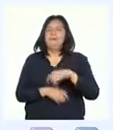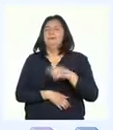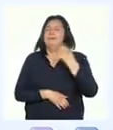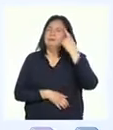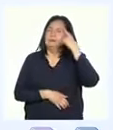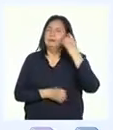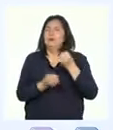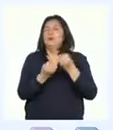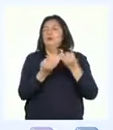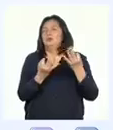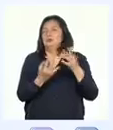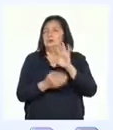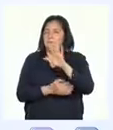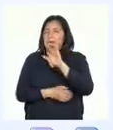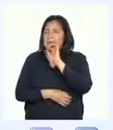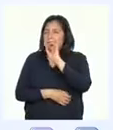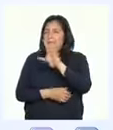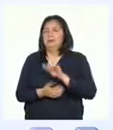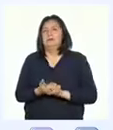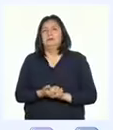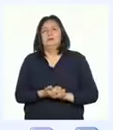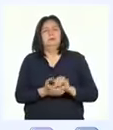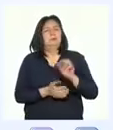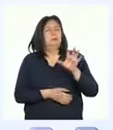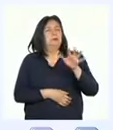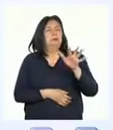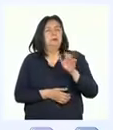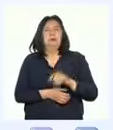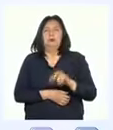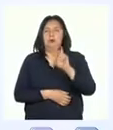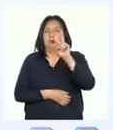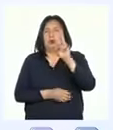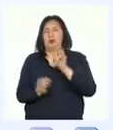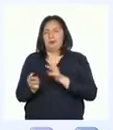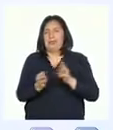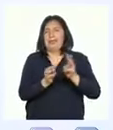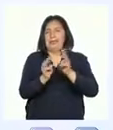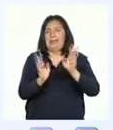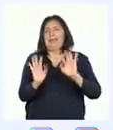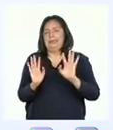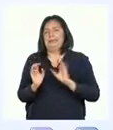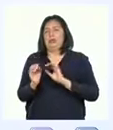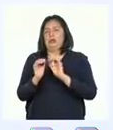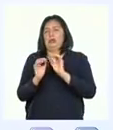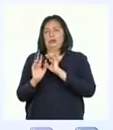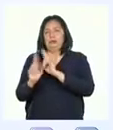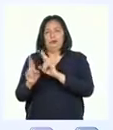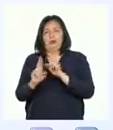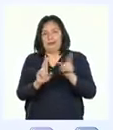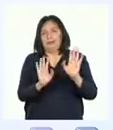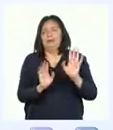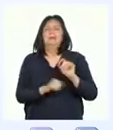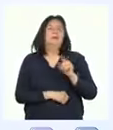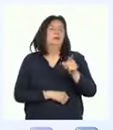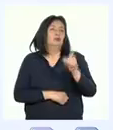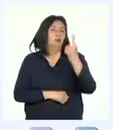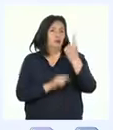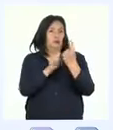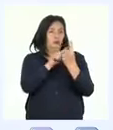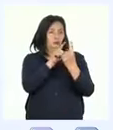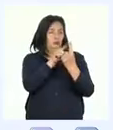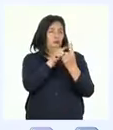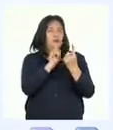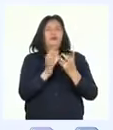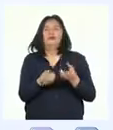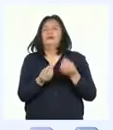cálculo. Déjenme decirles que hay por lo menos 2 formas de resolver este problema, y una de